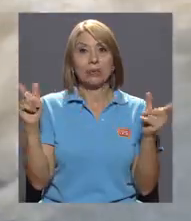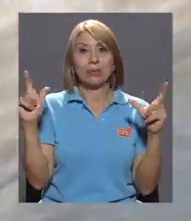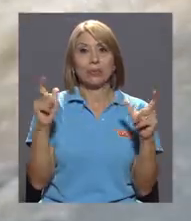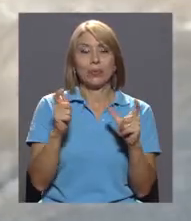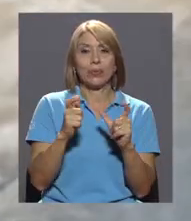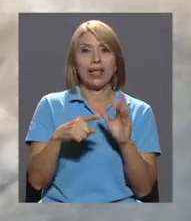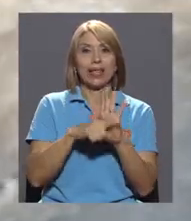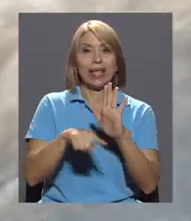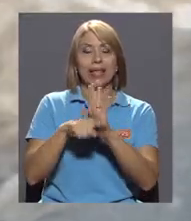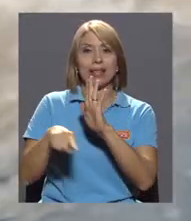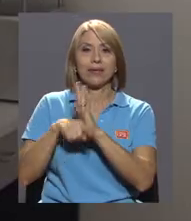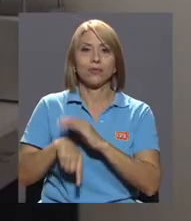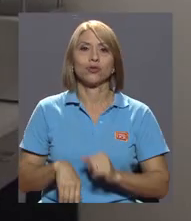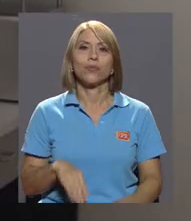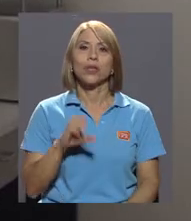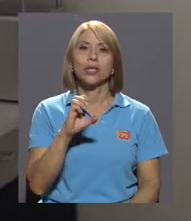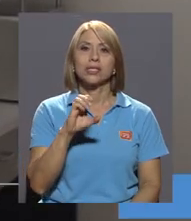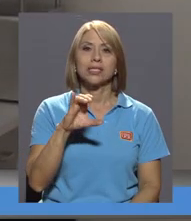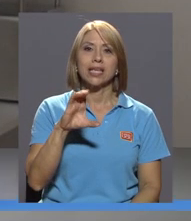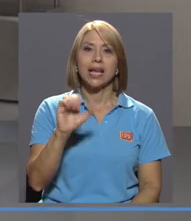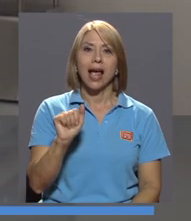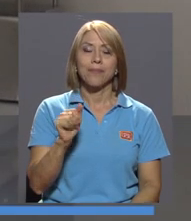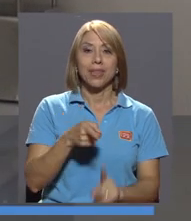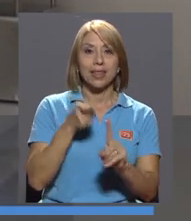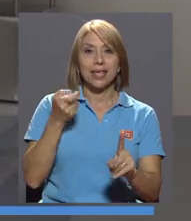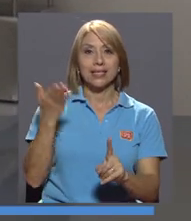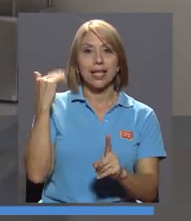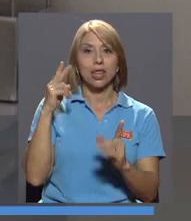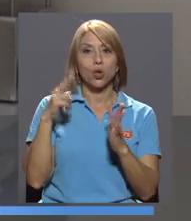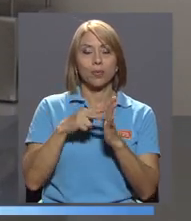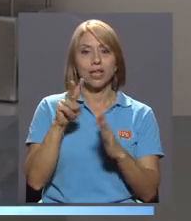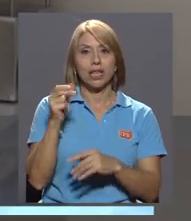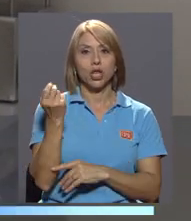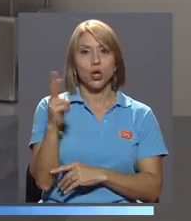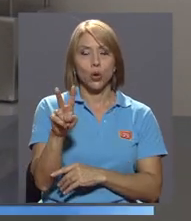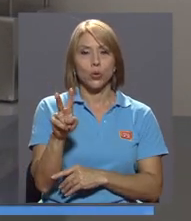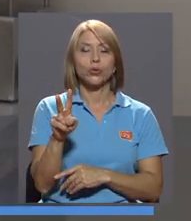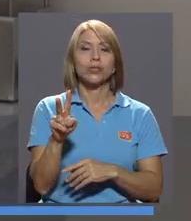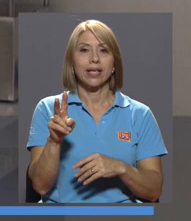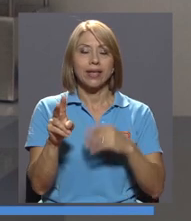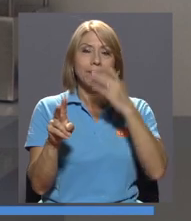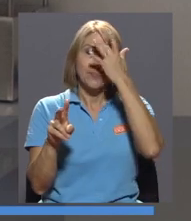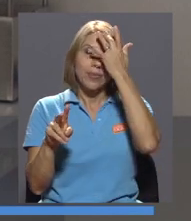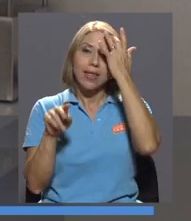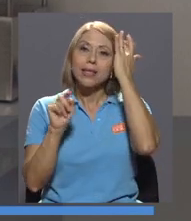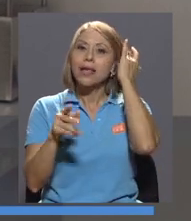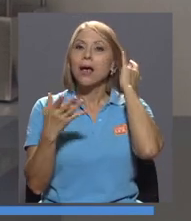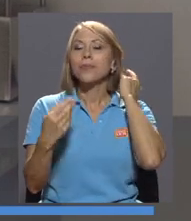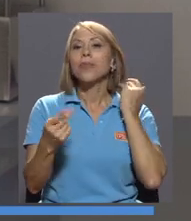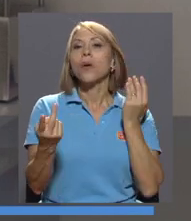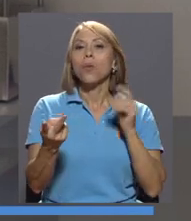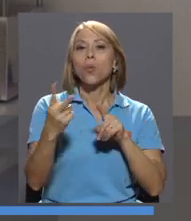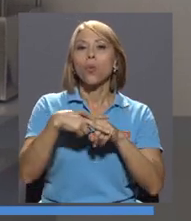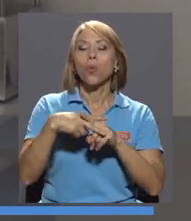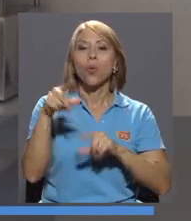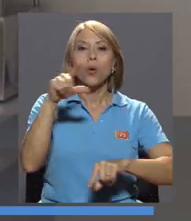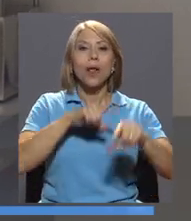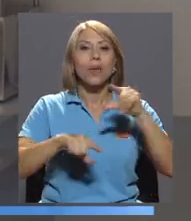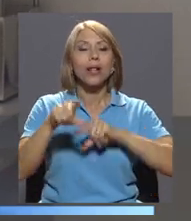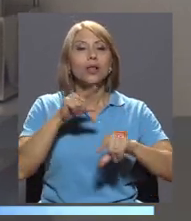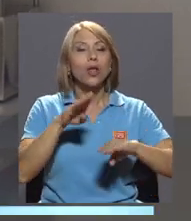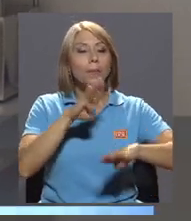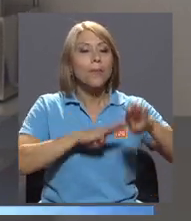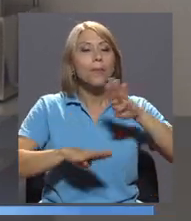su mala gestión. El SICA desde el año 2012, desde finales del 2012, implementó un laboratorio de